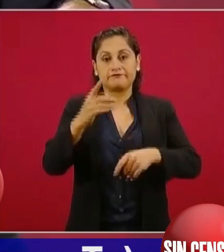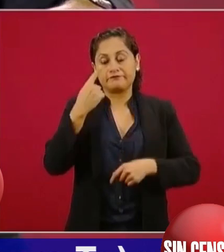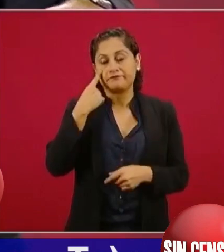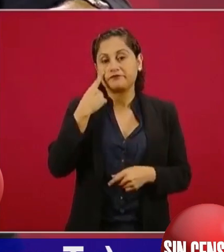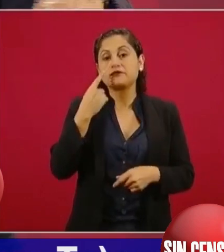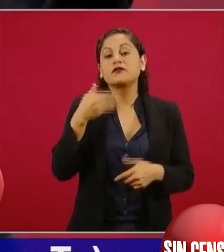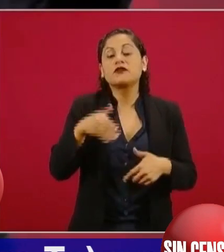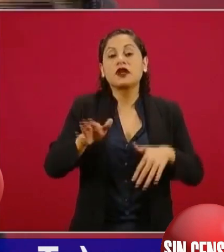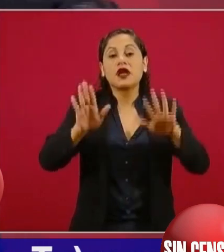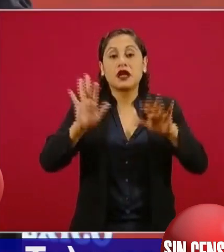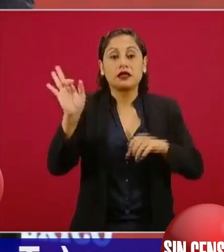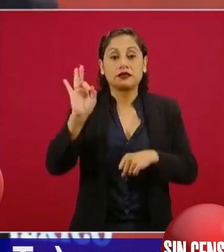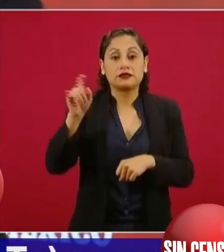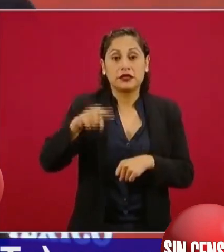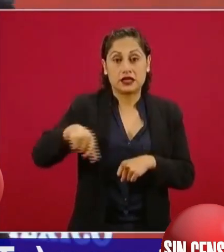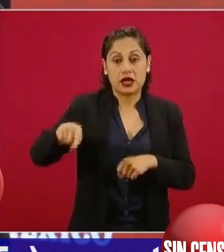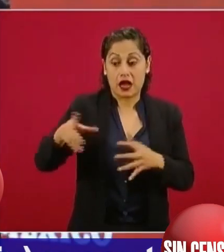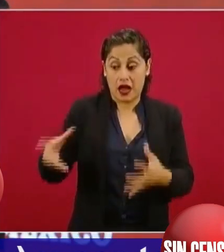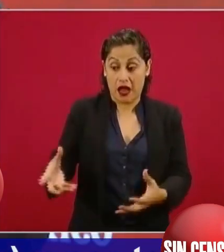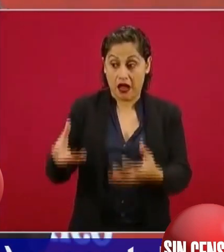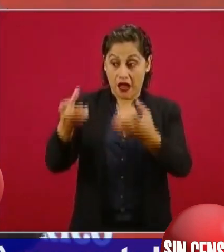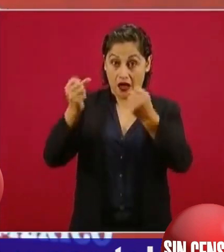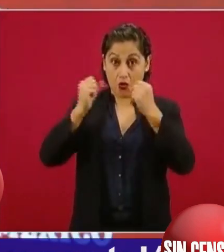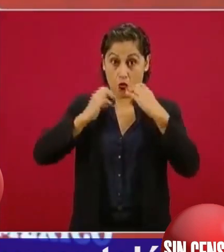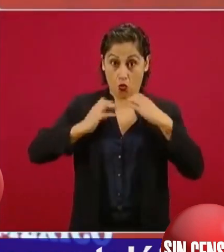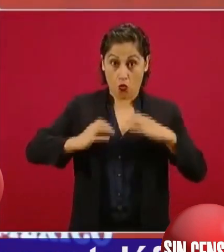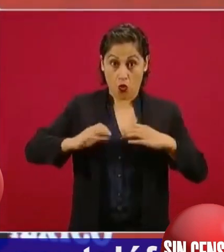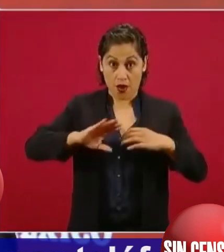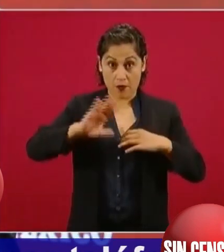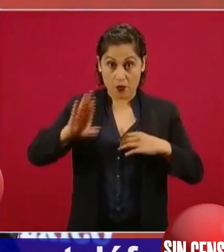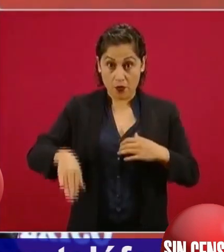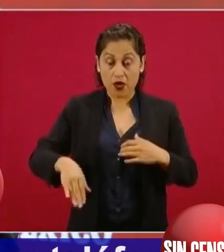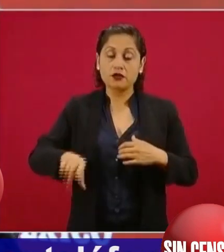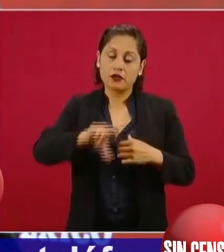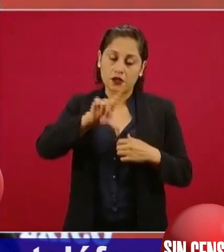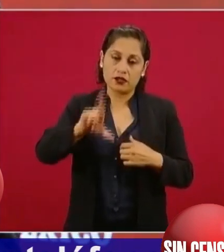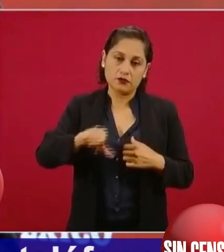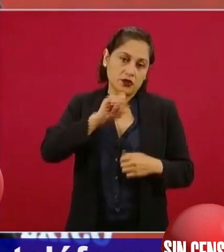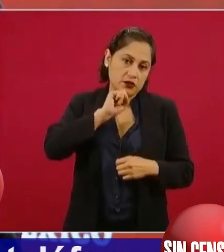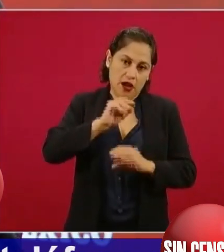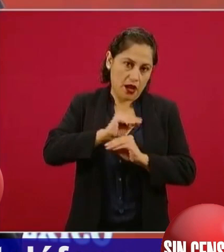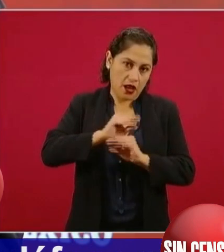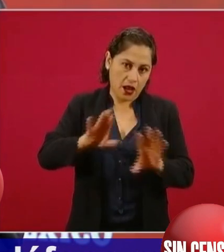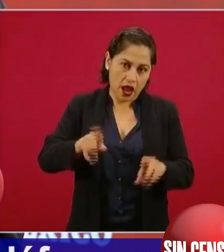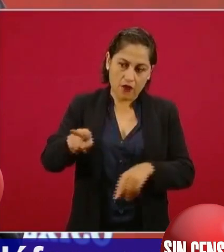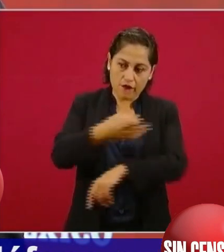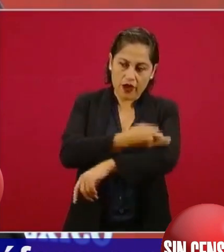caso, además del rescate, también la indemnización.